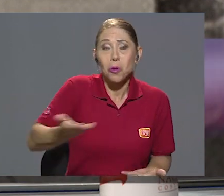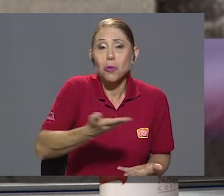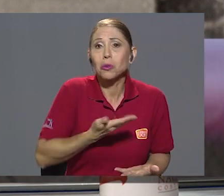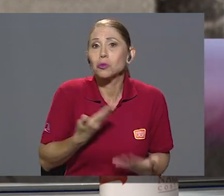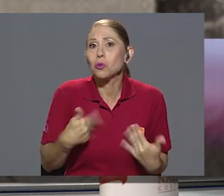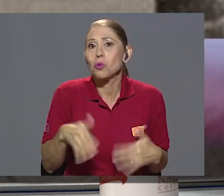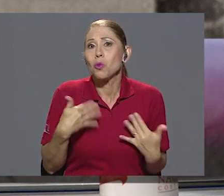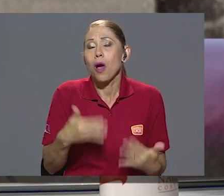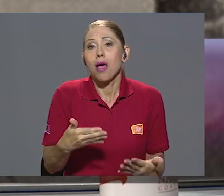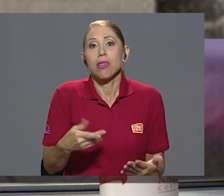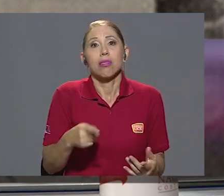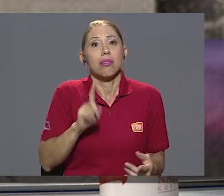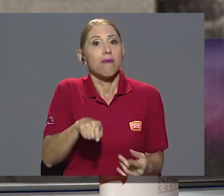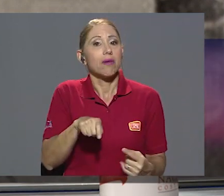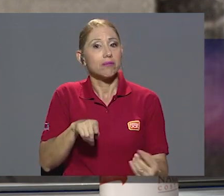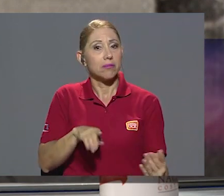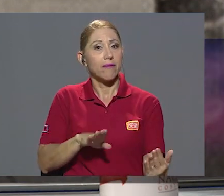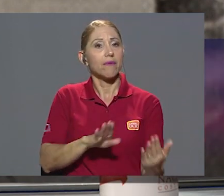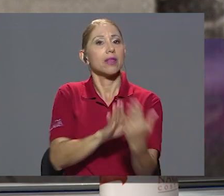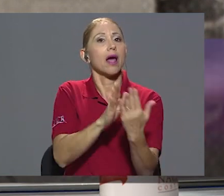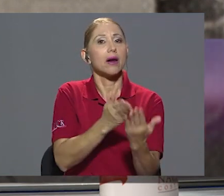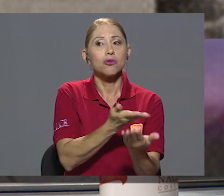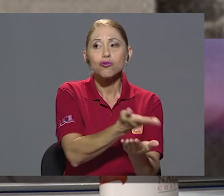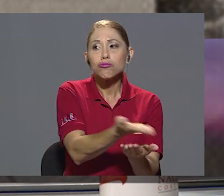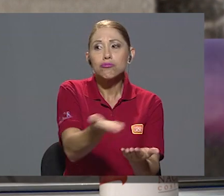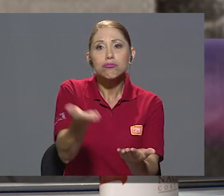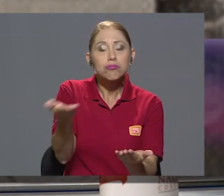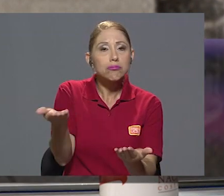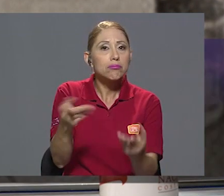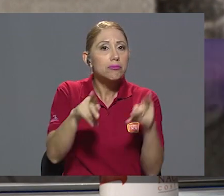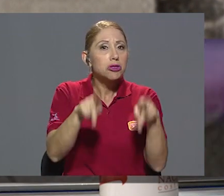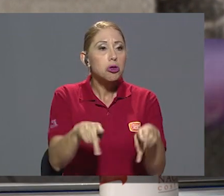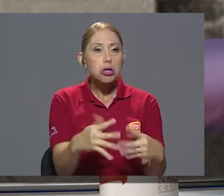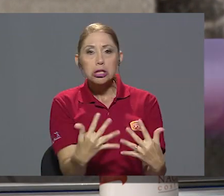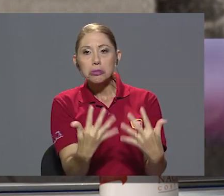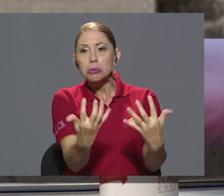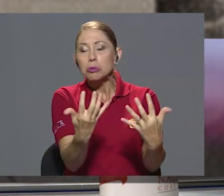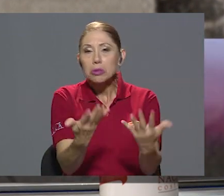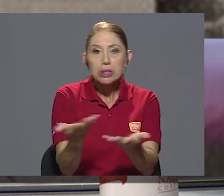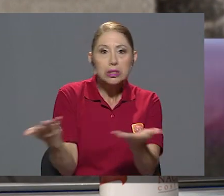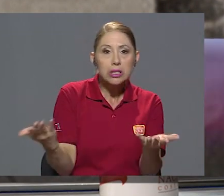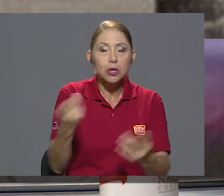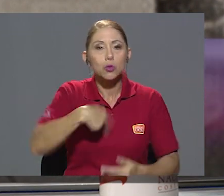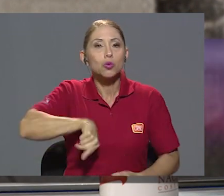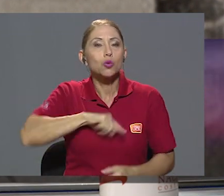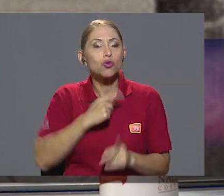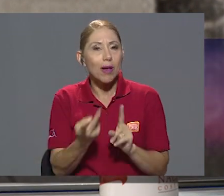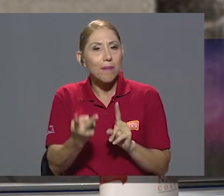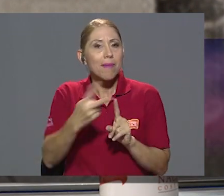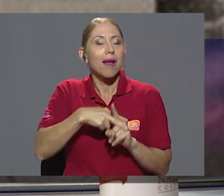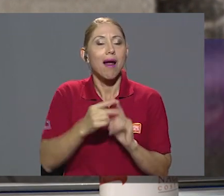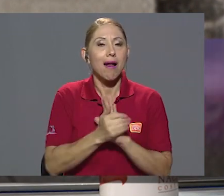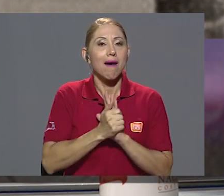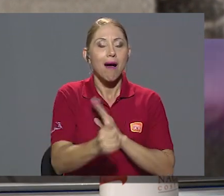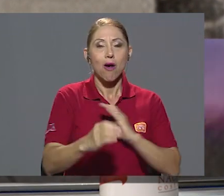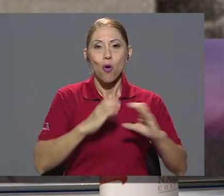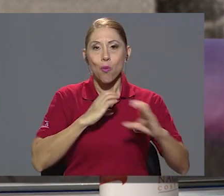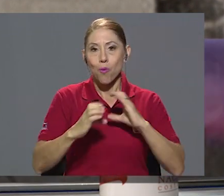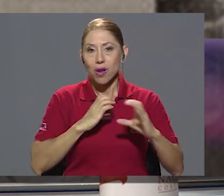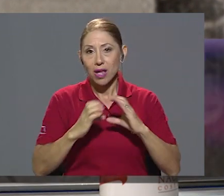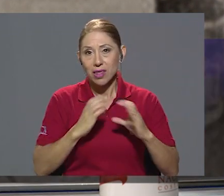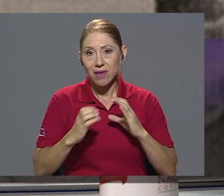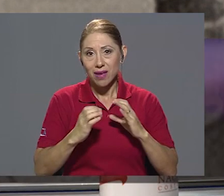que enfrentarnos a diferentes públicos en donde hemos tenido que aplicar todas nuestras habilidades